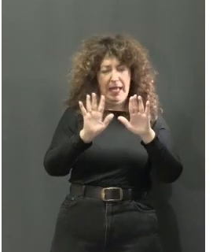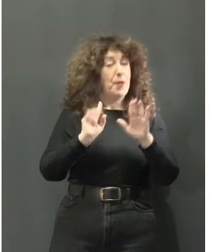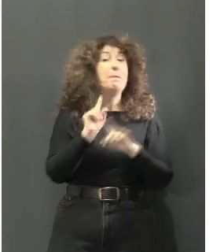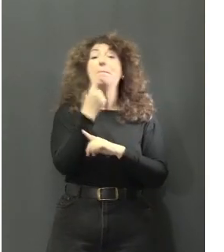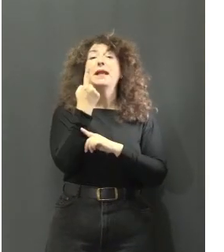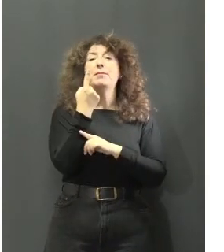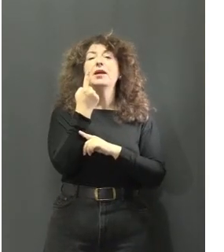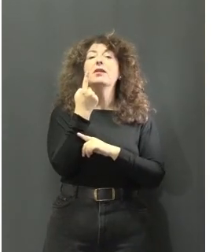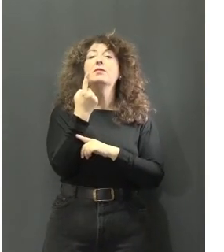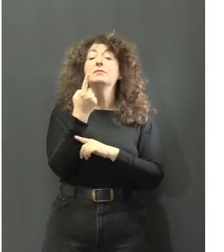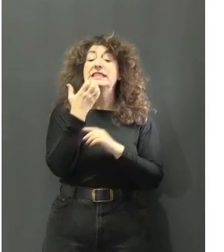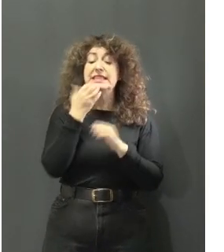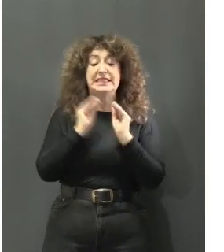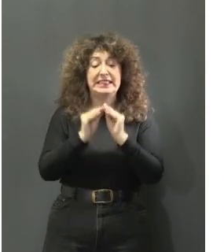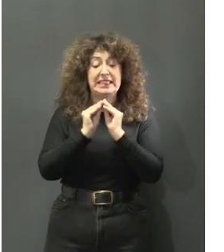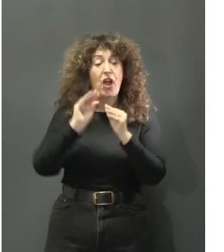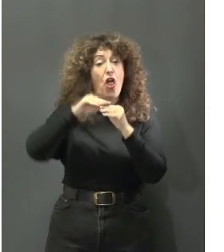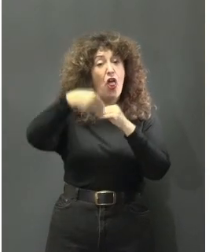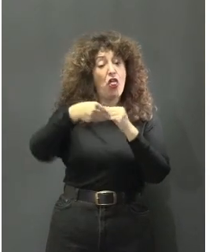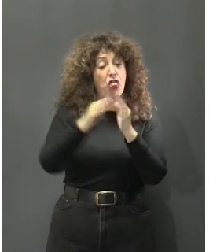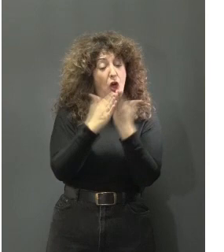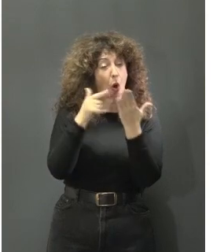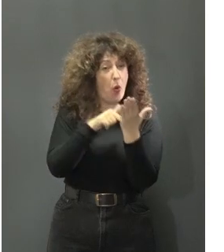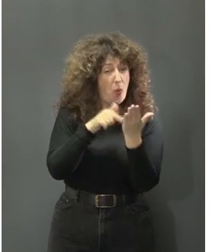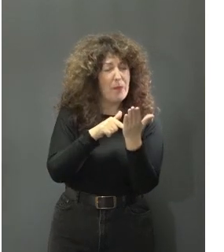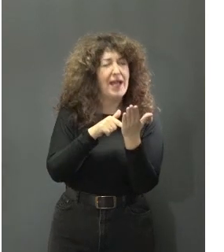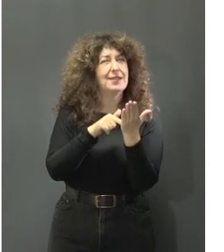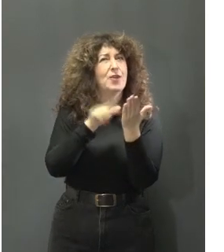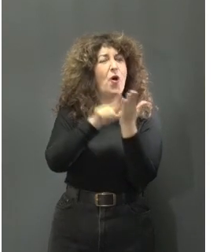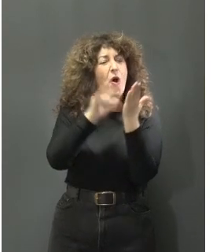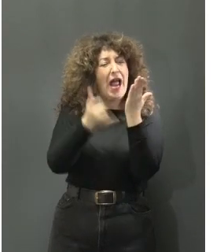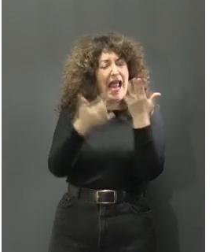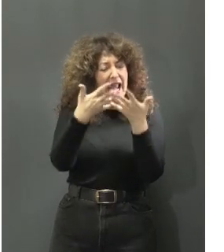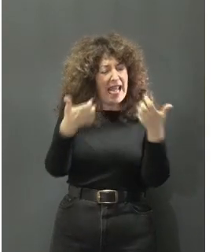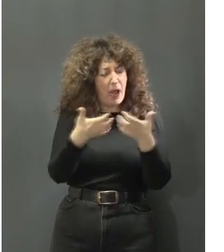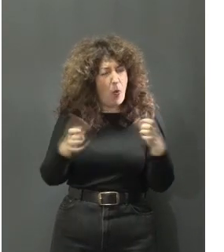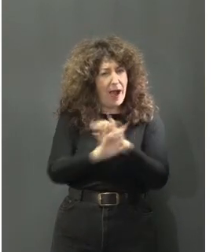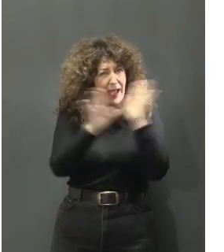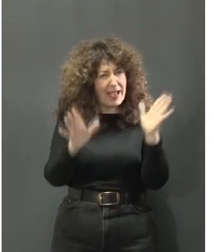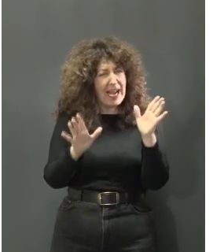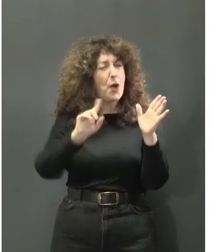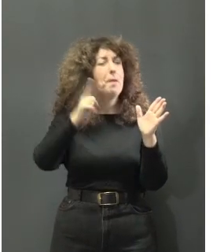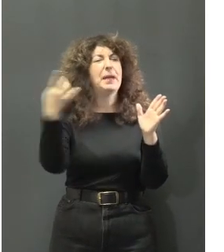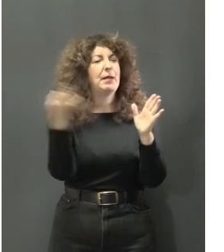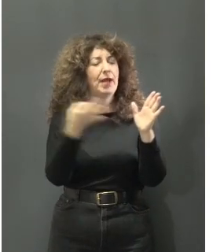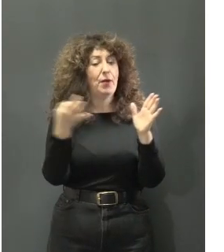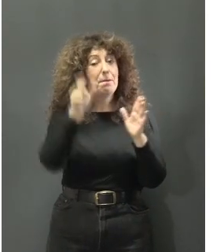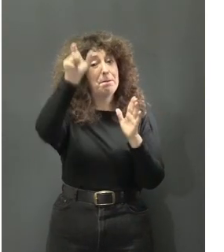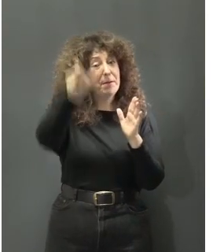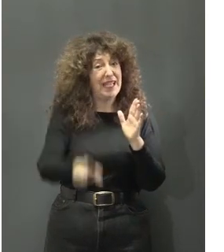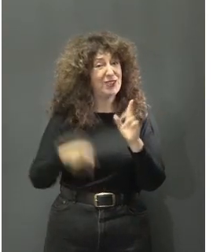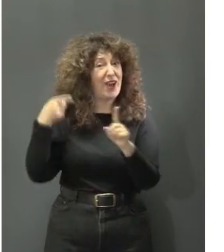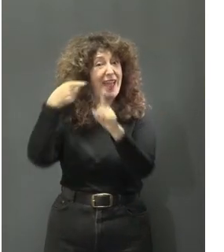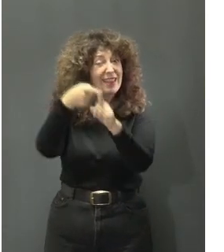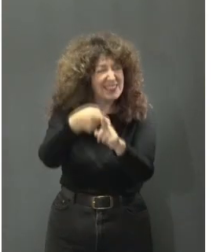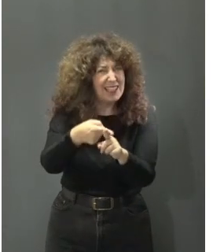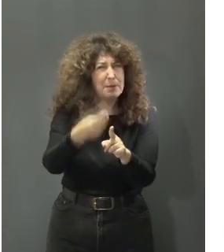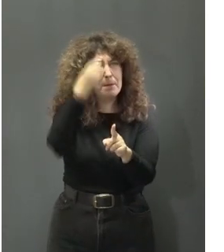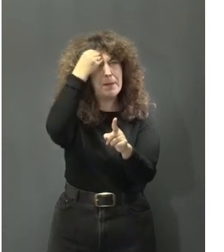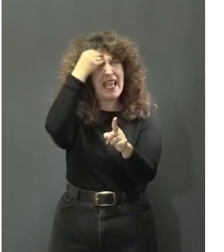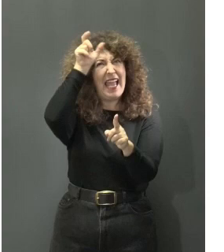uno para hacer un documento en lenguaje claro es pensar en el destinatario. Pues aquel documento lo hicimos para